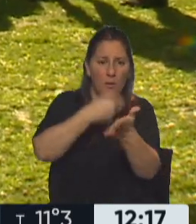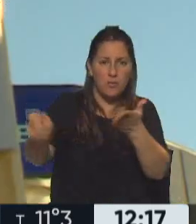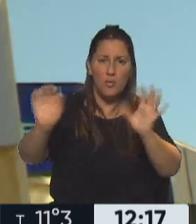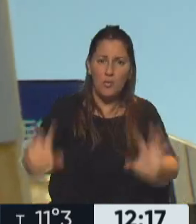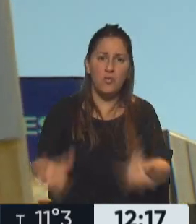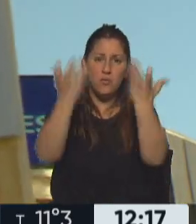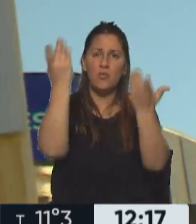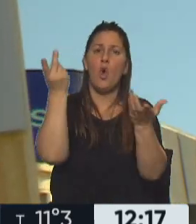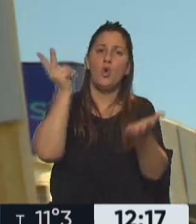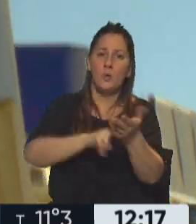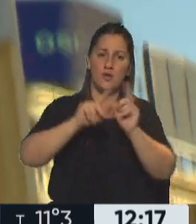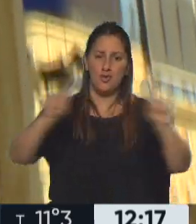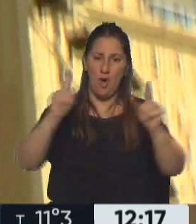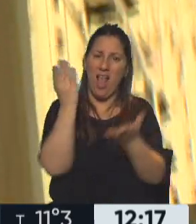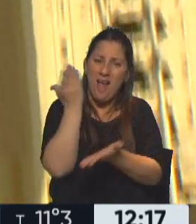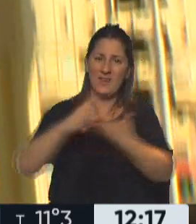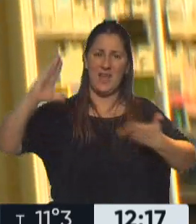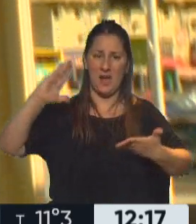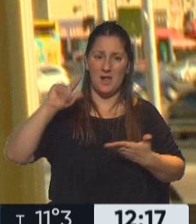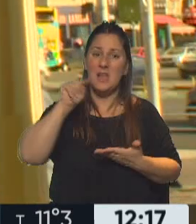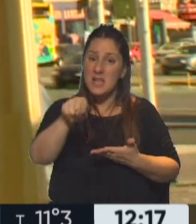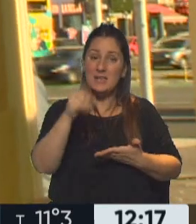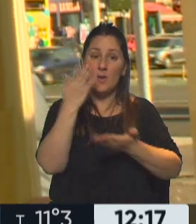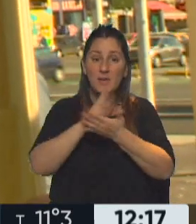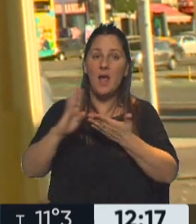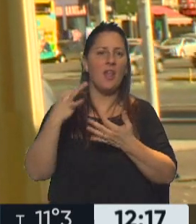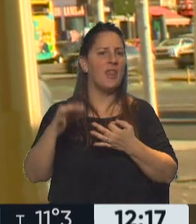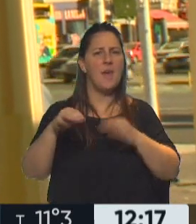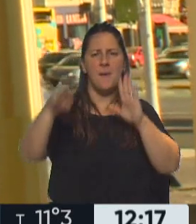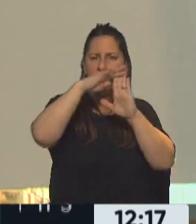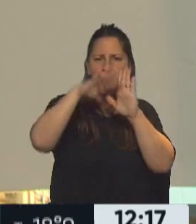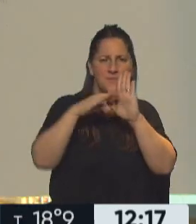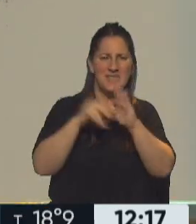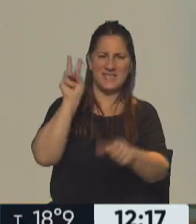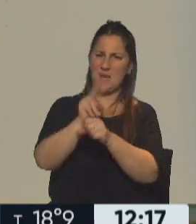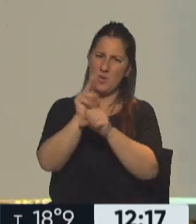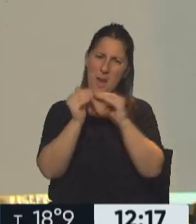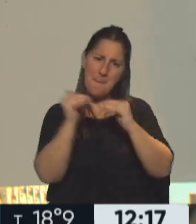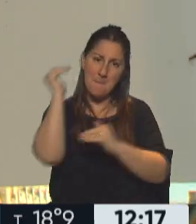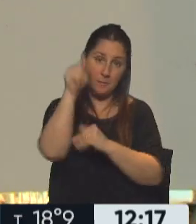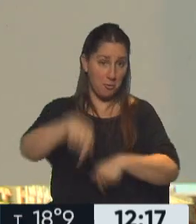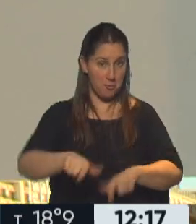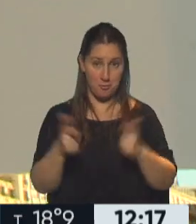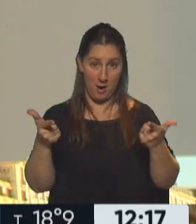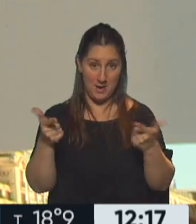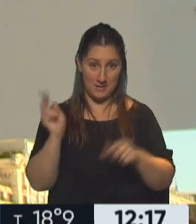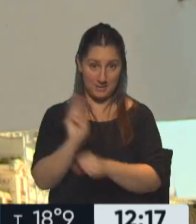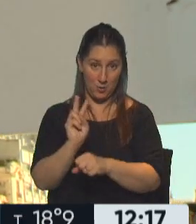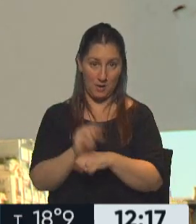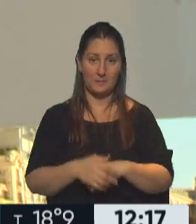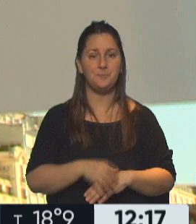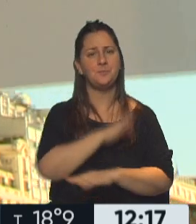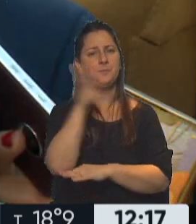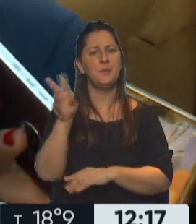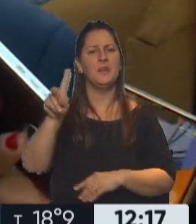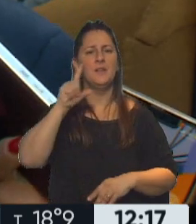incendie la isla. Para evitar que se incendie la isla hay que tomar muchas más medidas de seguridad, que hoy no lo están haciendo. Nosotros hemos ido a la ciudad de